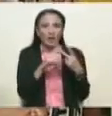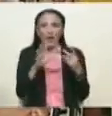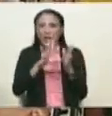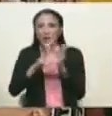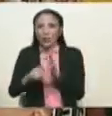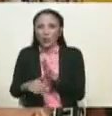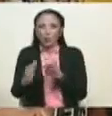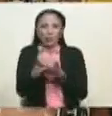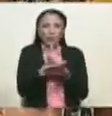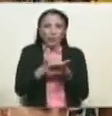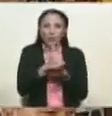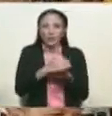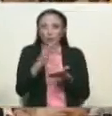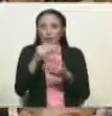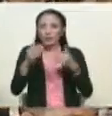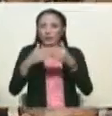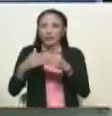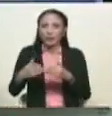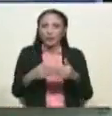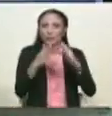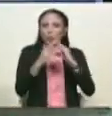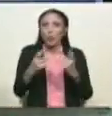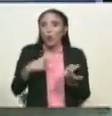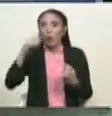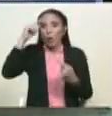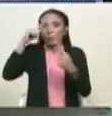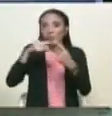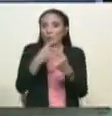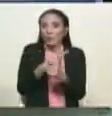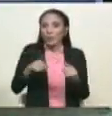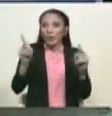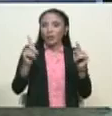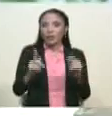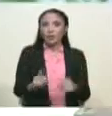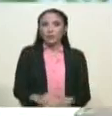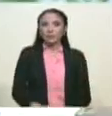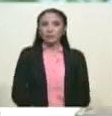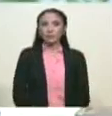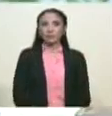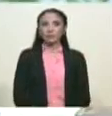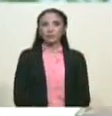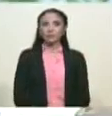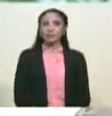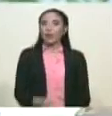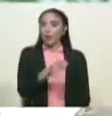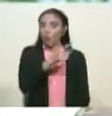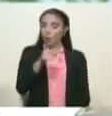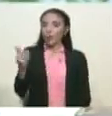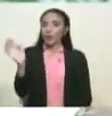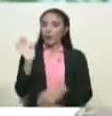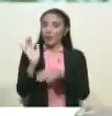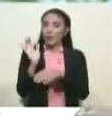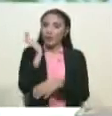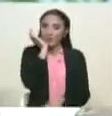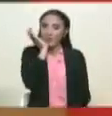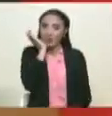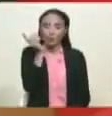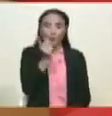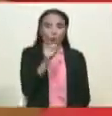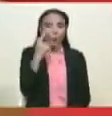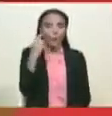por cualquier otro motivo que no cumplió la meta. No se dejen ustedes arropar nunca por el